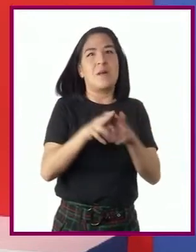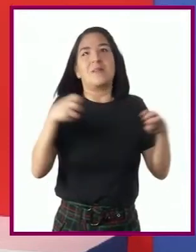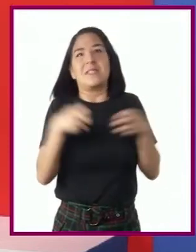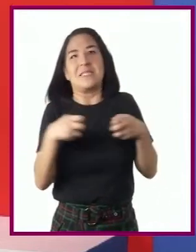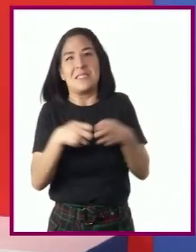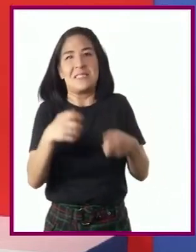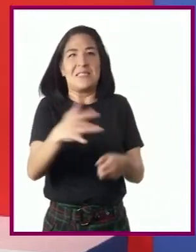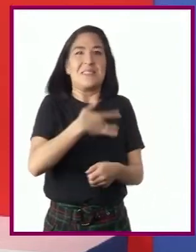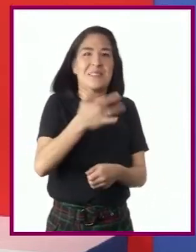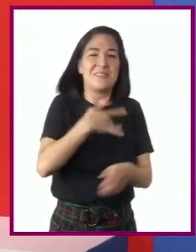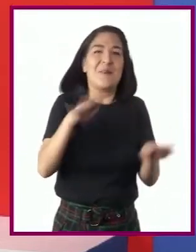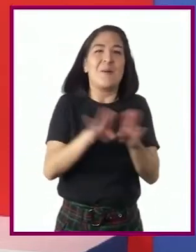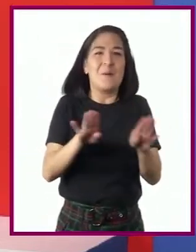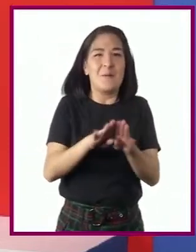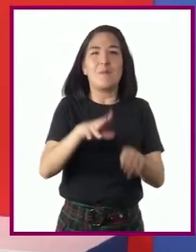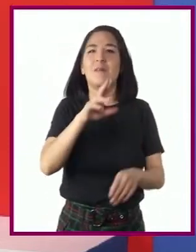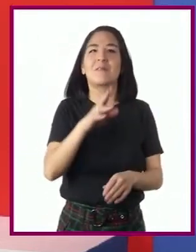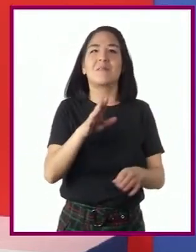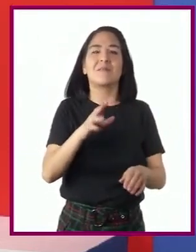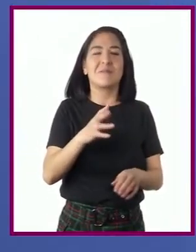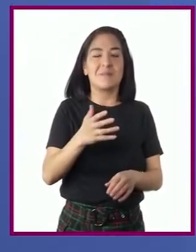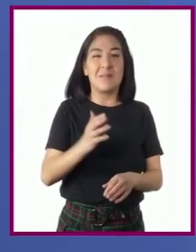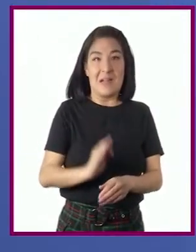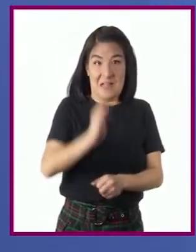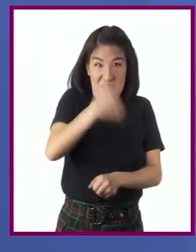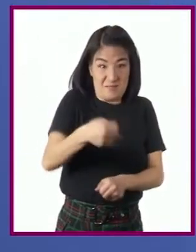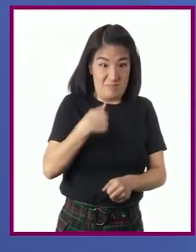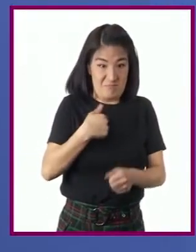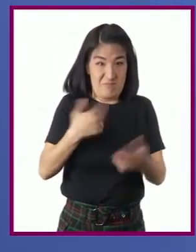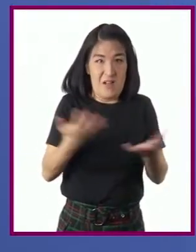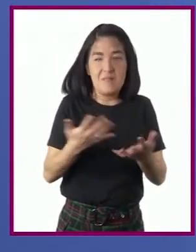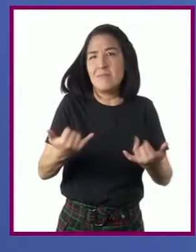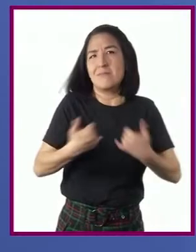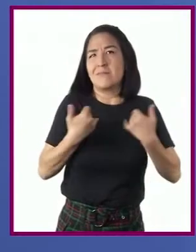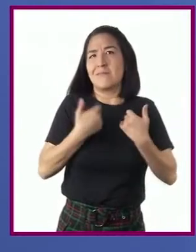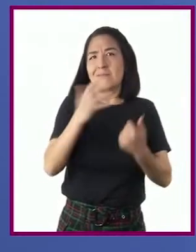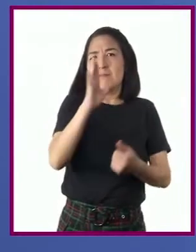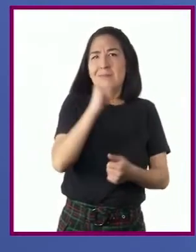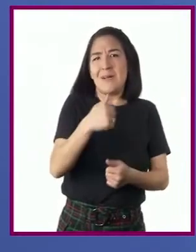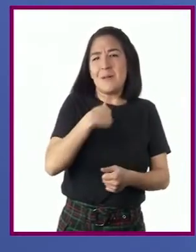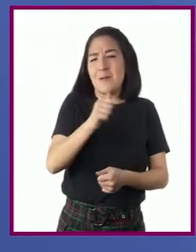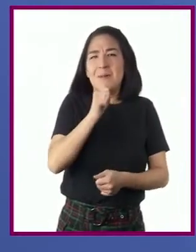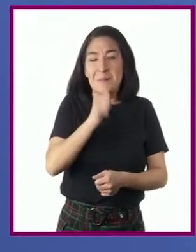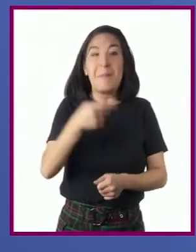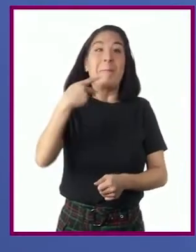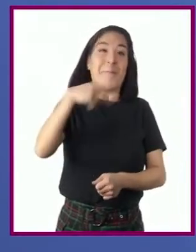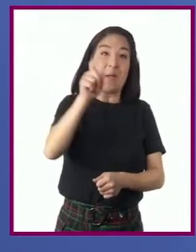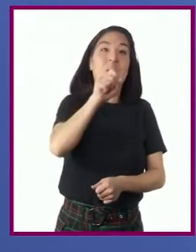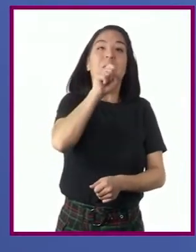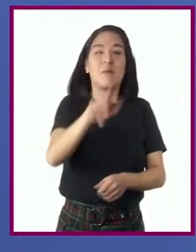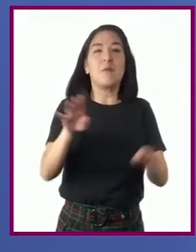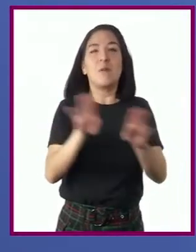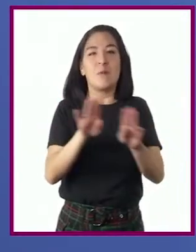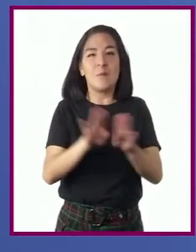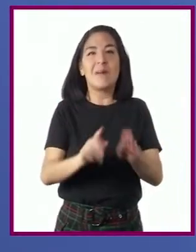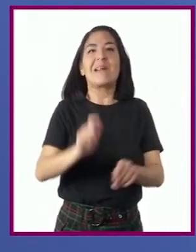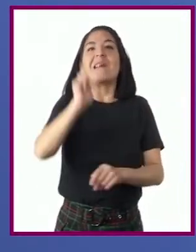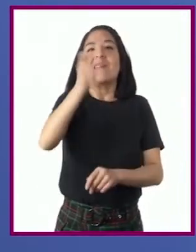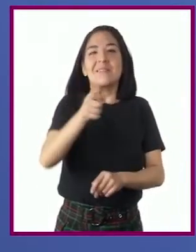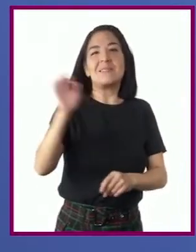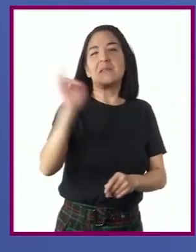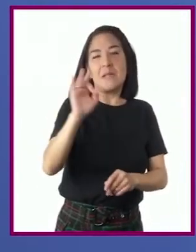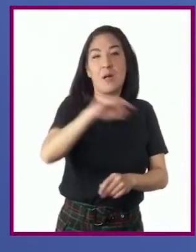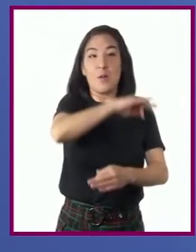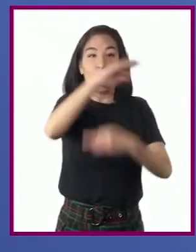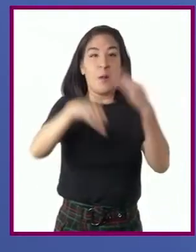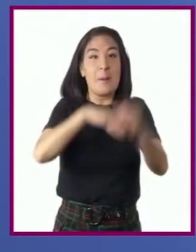existen situaciones que no les corresponde resolver. También existen ciertos mensajes sobre lo que se supone